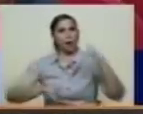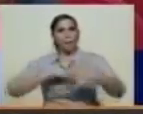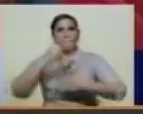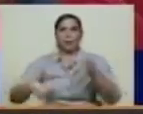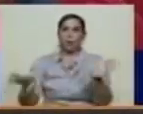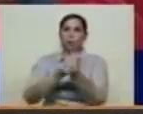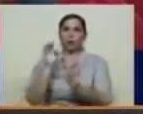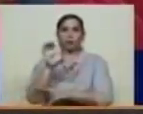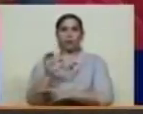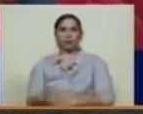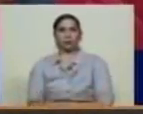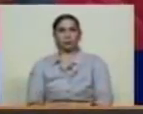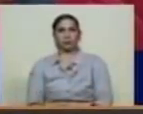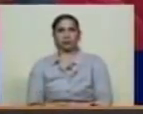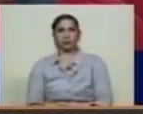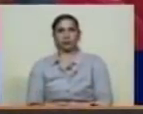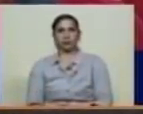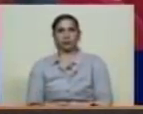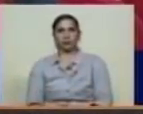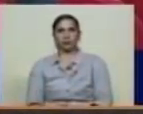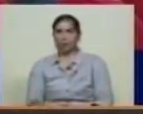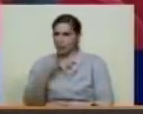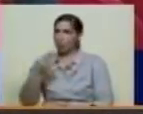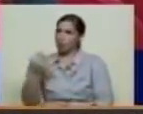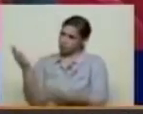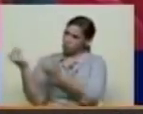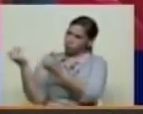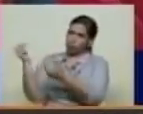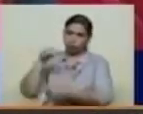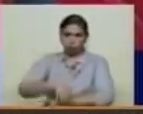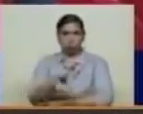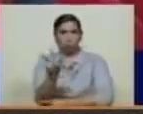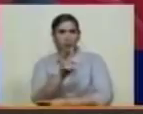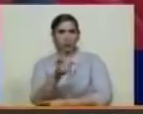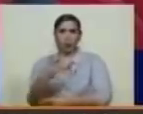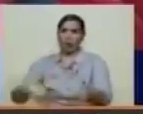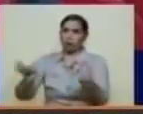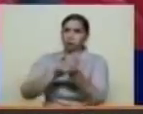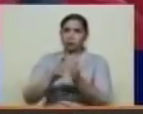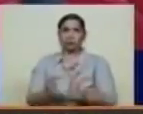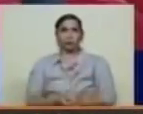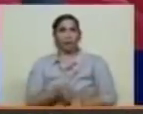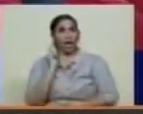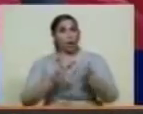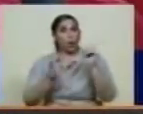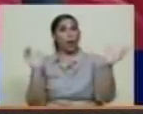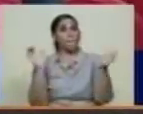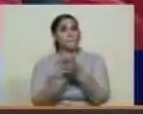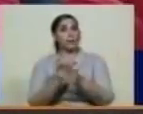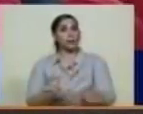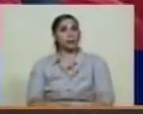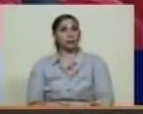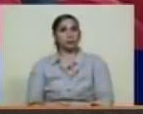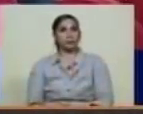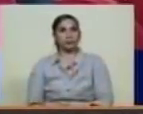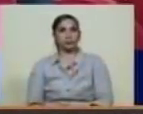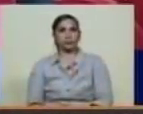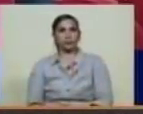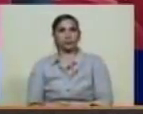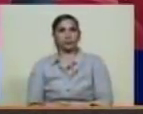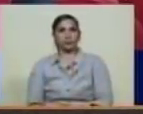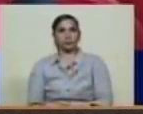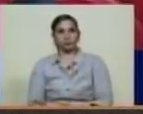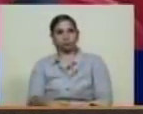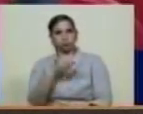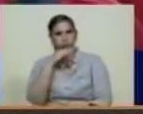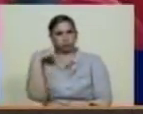la Patria y les dijo: vénganse para acá, para Venezuela. Algunos compañeros se molestan.